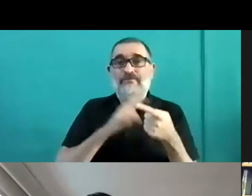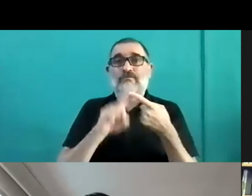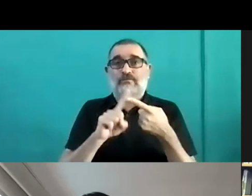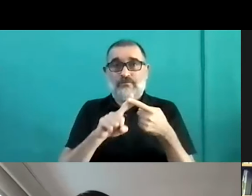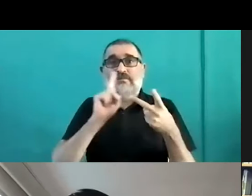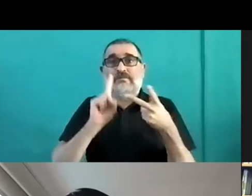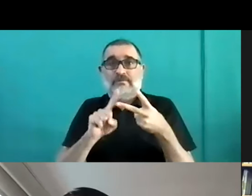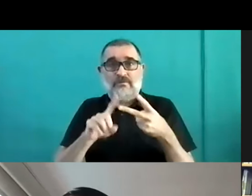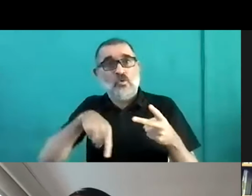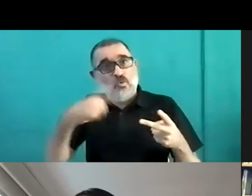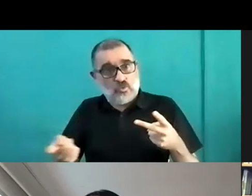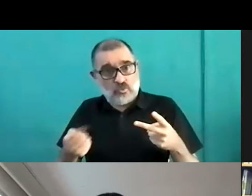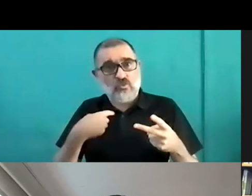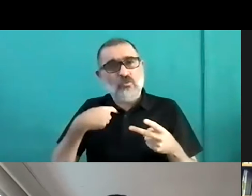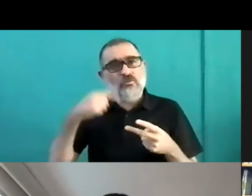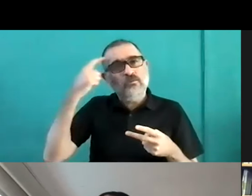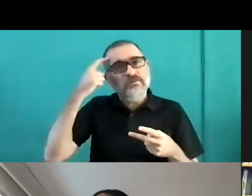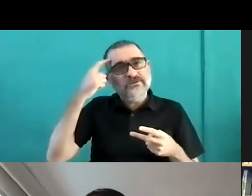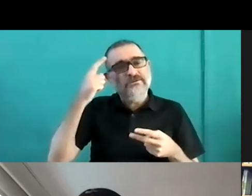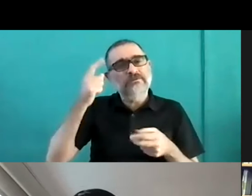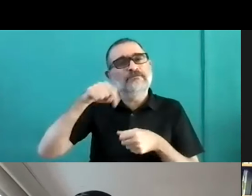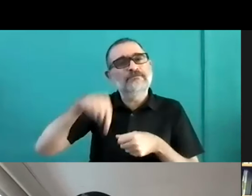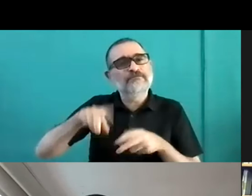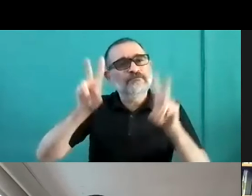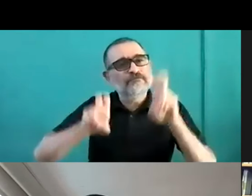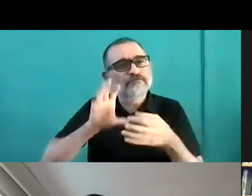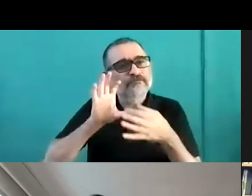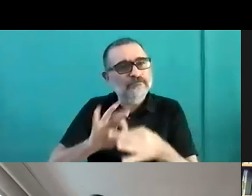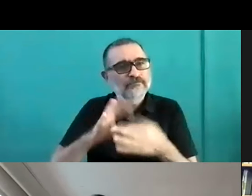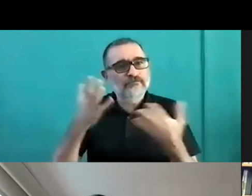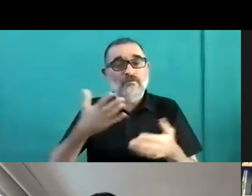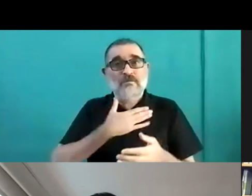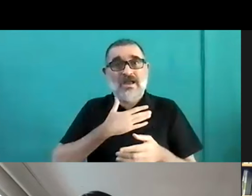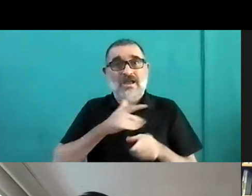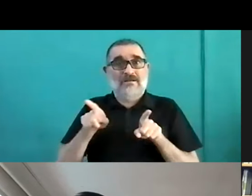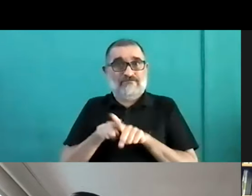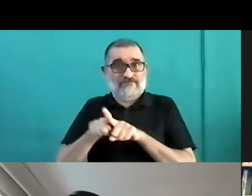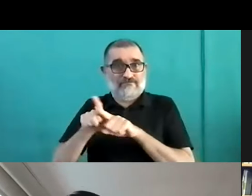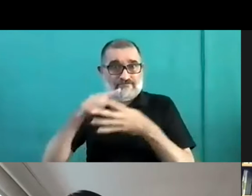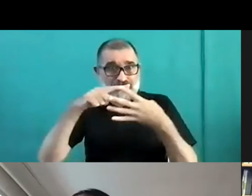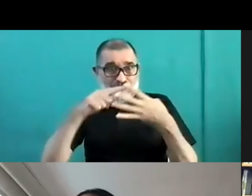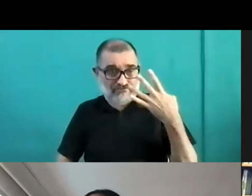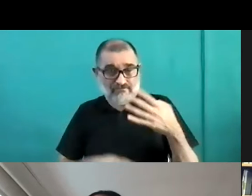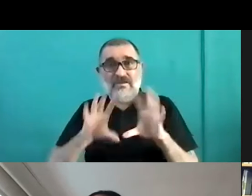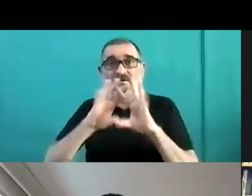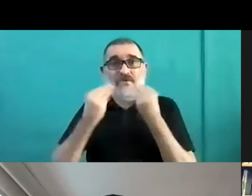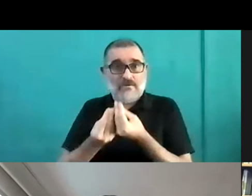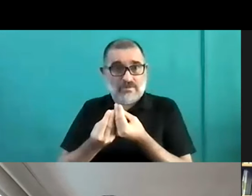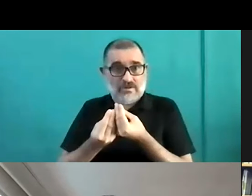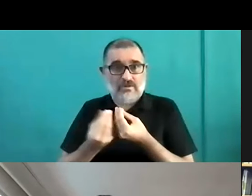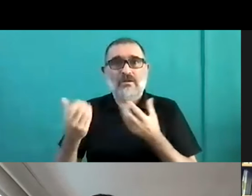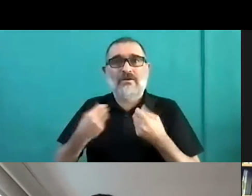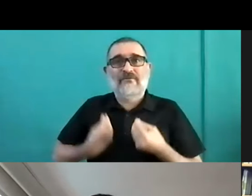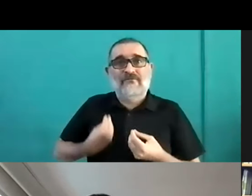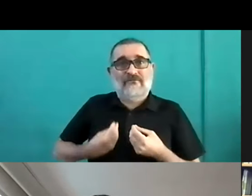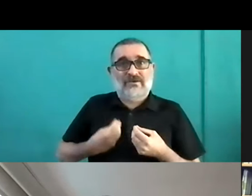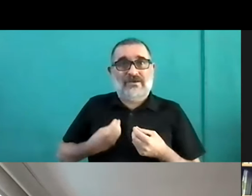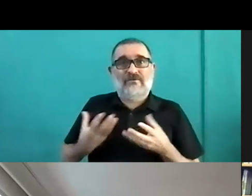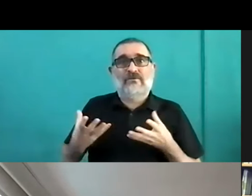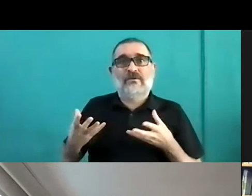es el vivir casi sin salir de la casa. Bueno, igual menciono que en realidad esto no es algo que a